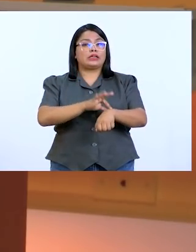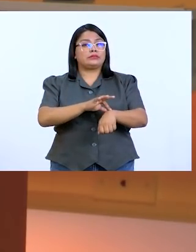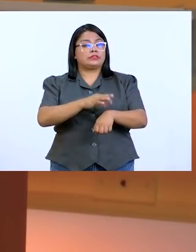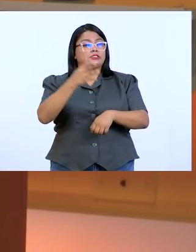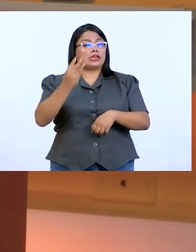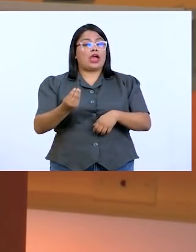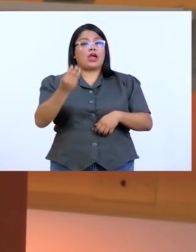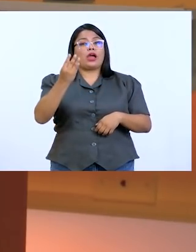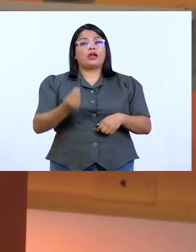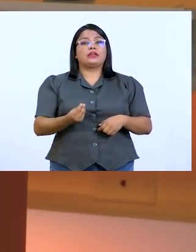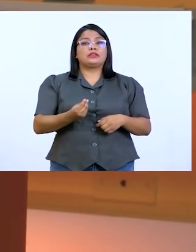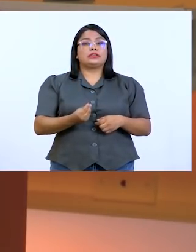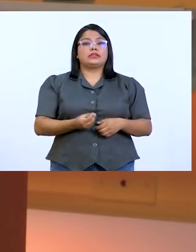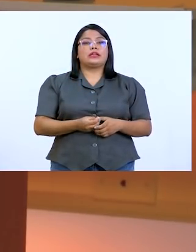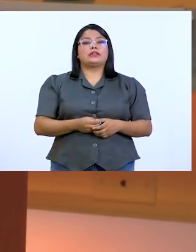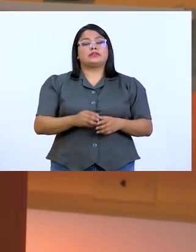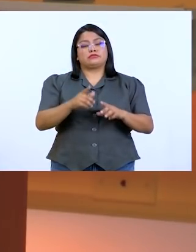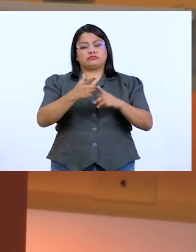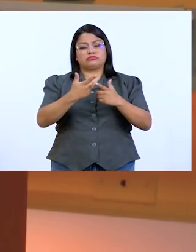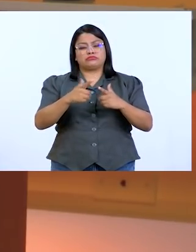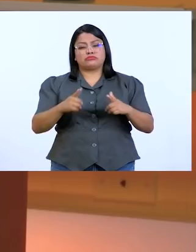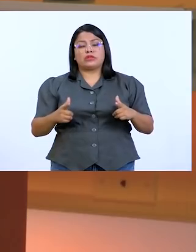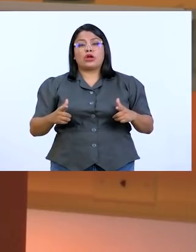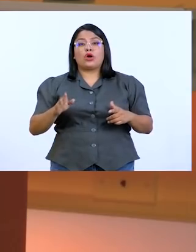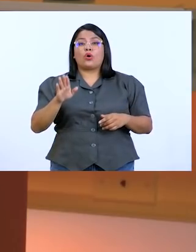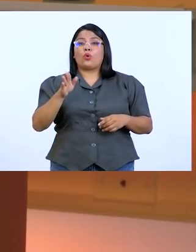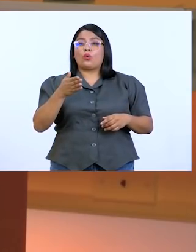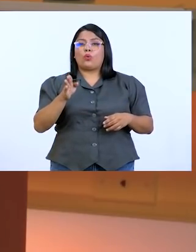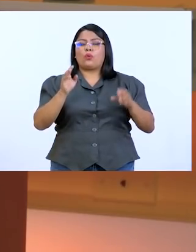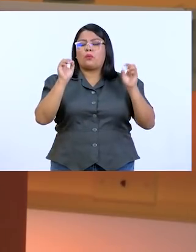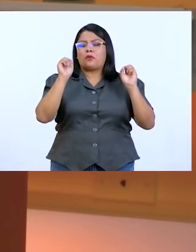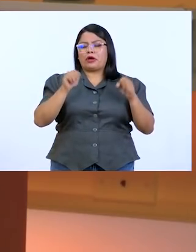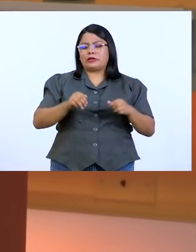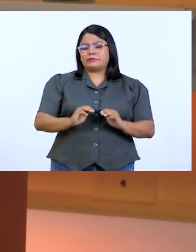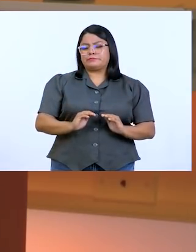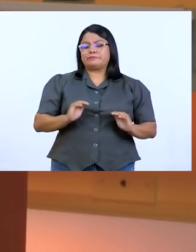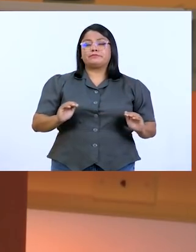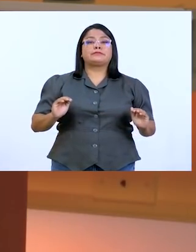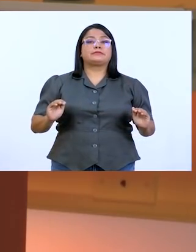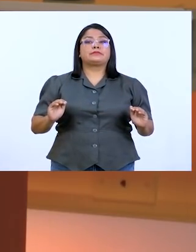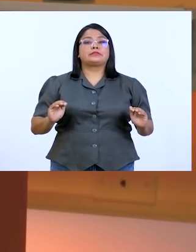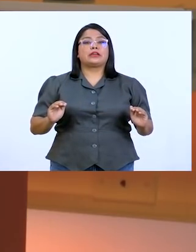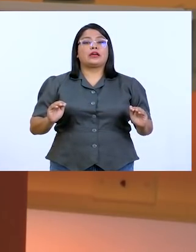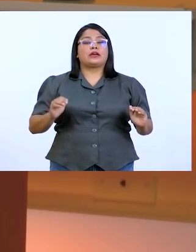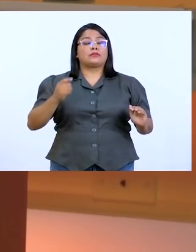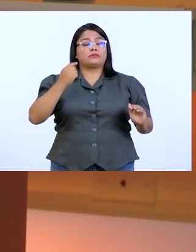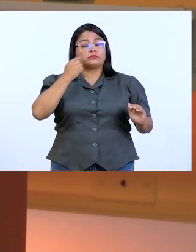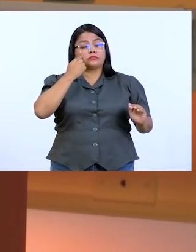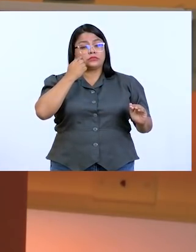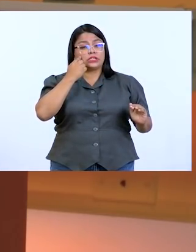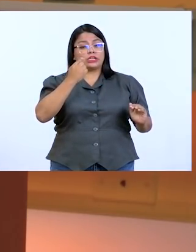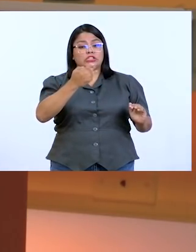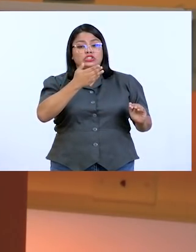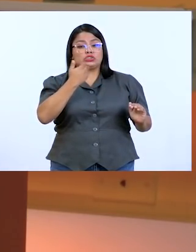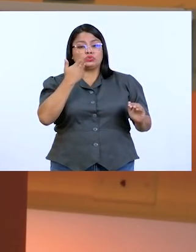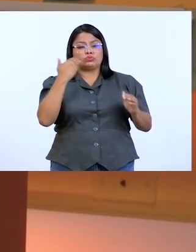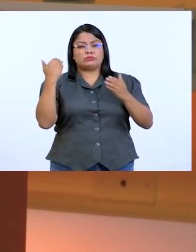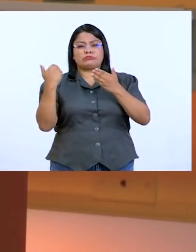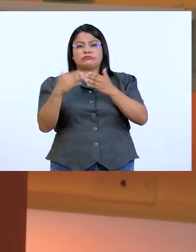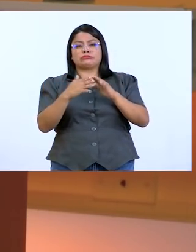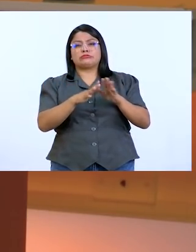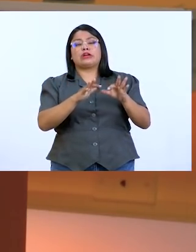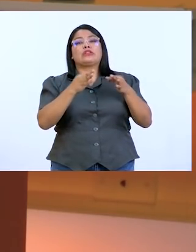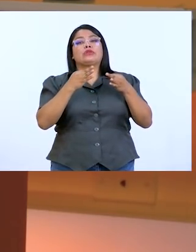las experiencias cotidianas, de cómo la lengua en uso permite a los niños y a las niñas enfrentarse a